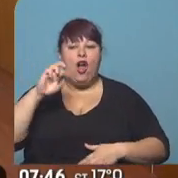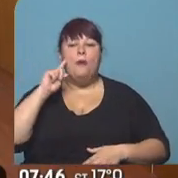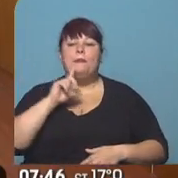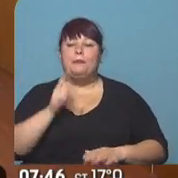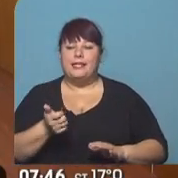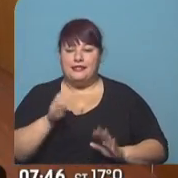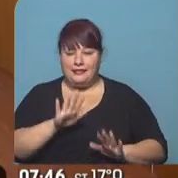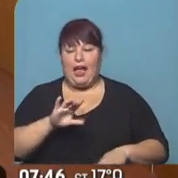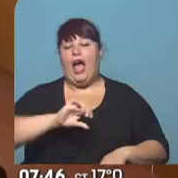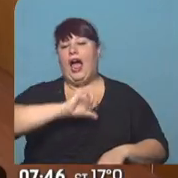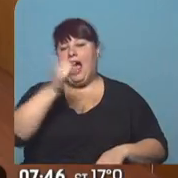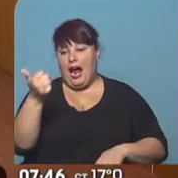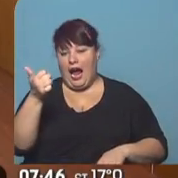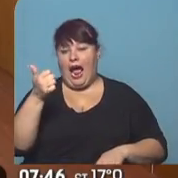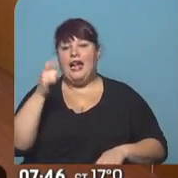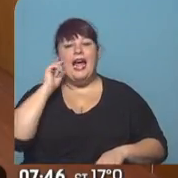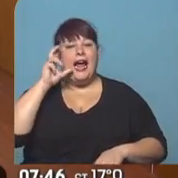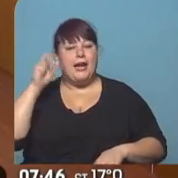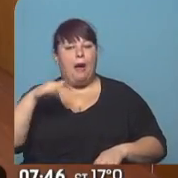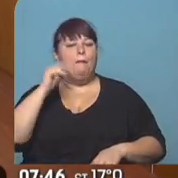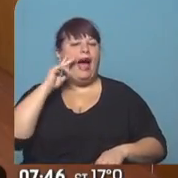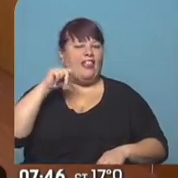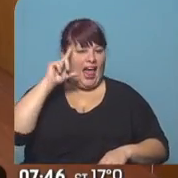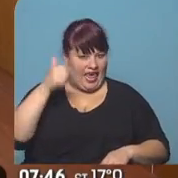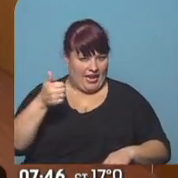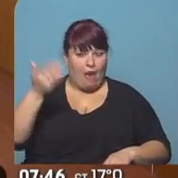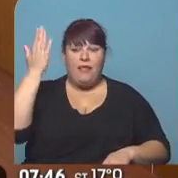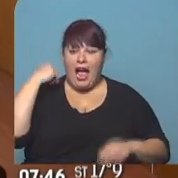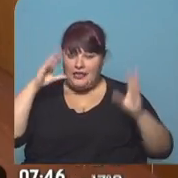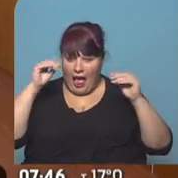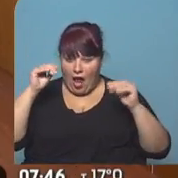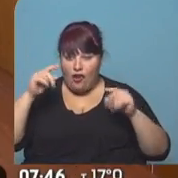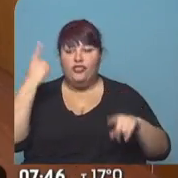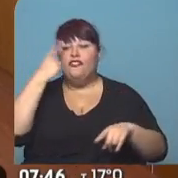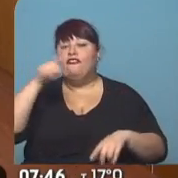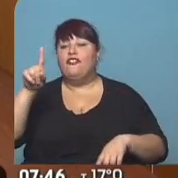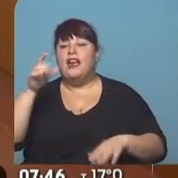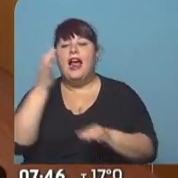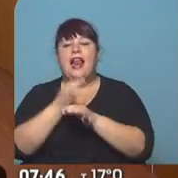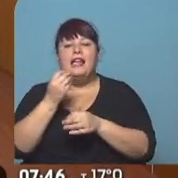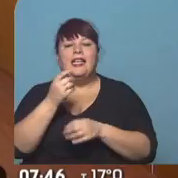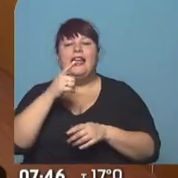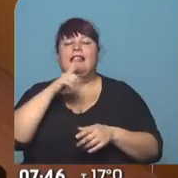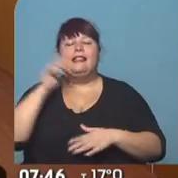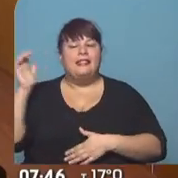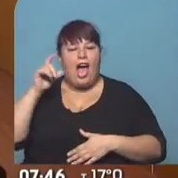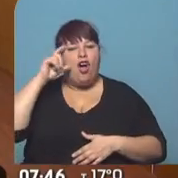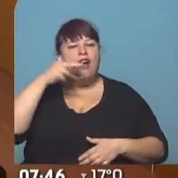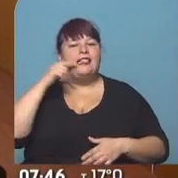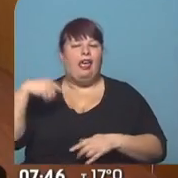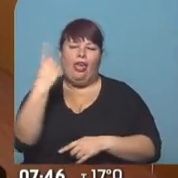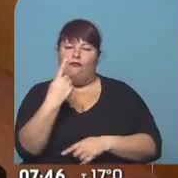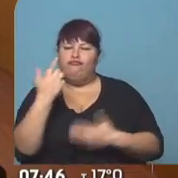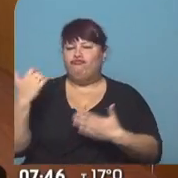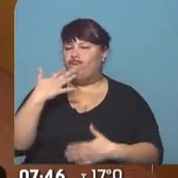pista que se habían quedado Germán y Magdalena. Bueno, anoche se realizó la final de la categoría tango escenario, ¿sí? La del firulete,